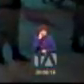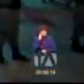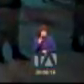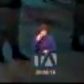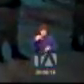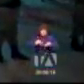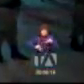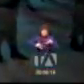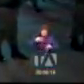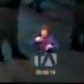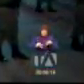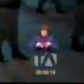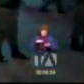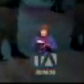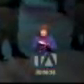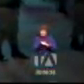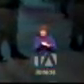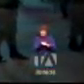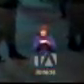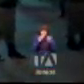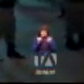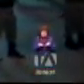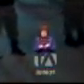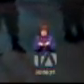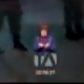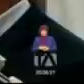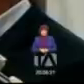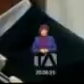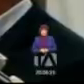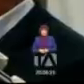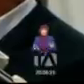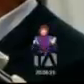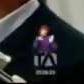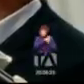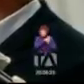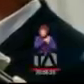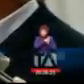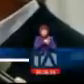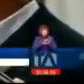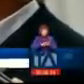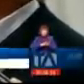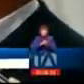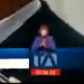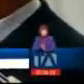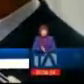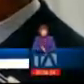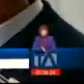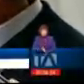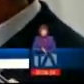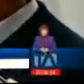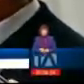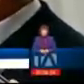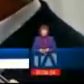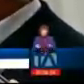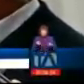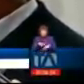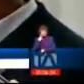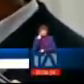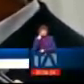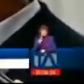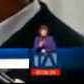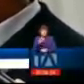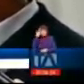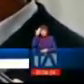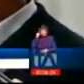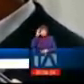justicia no está respaldando la aplicación de la ley, no está respaldando la acción de fuerza, porque las